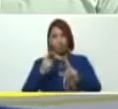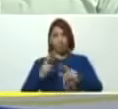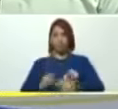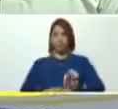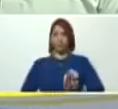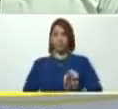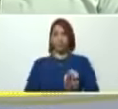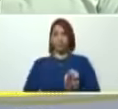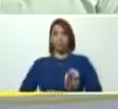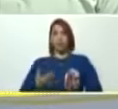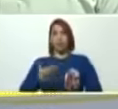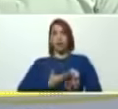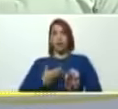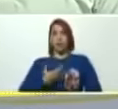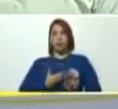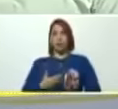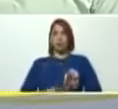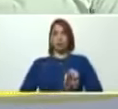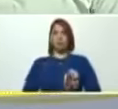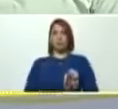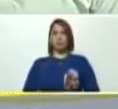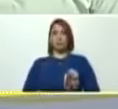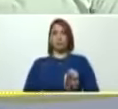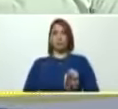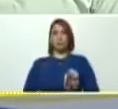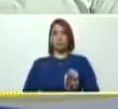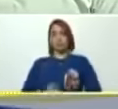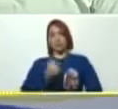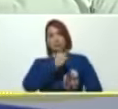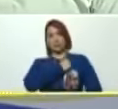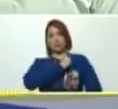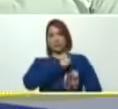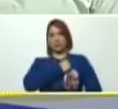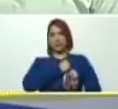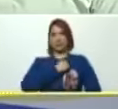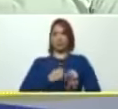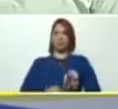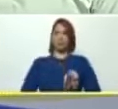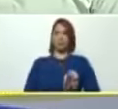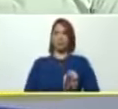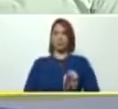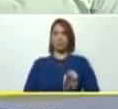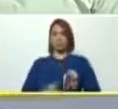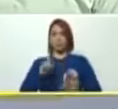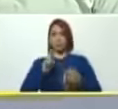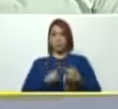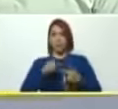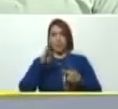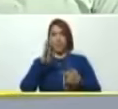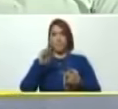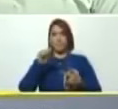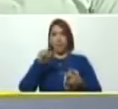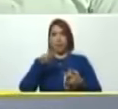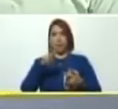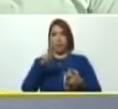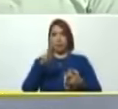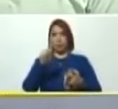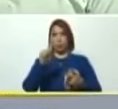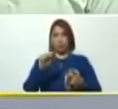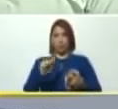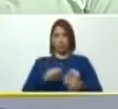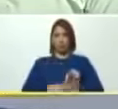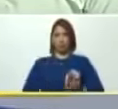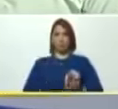a los alcaldes de Chacao, de Baruta y